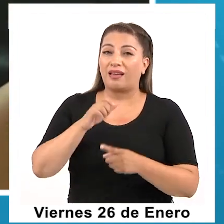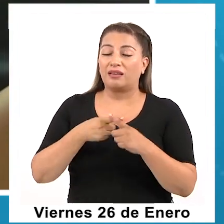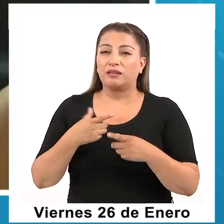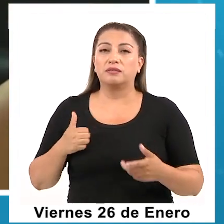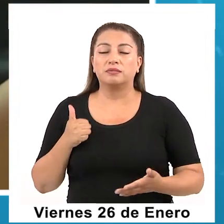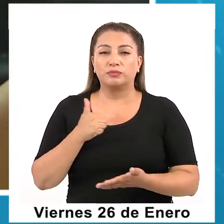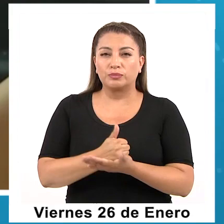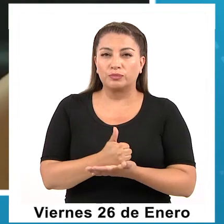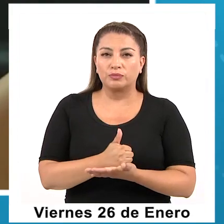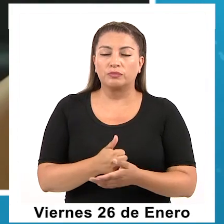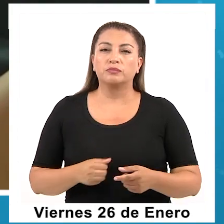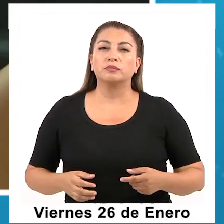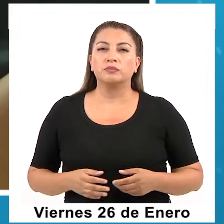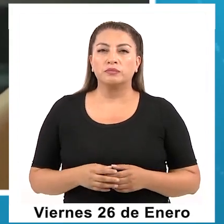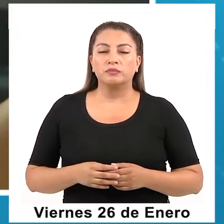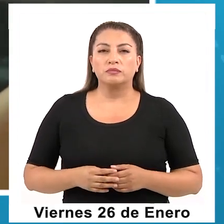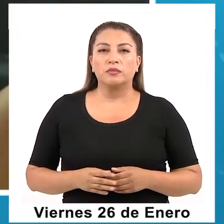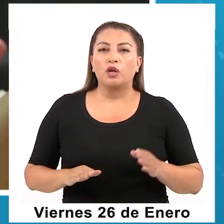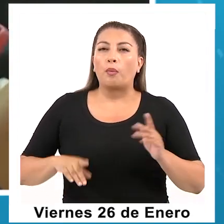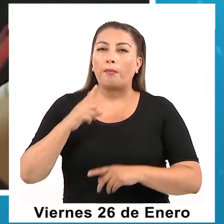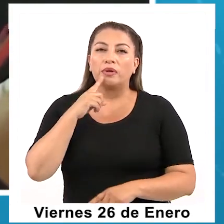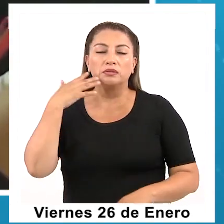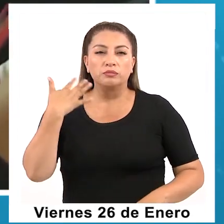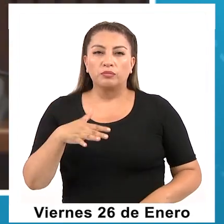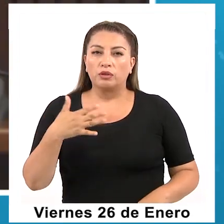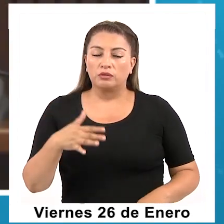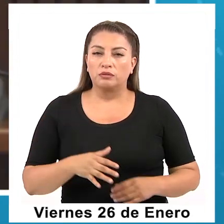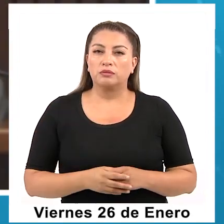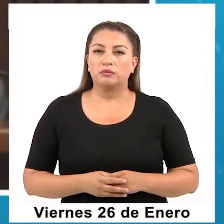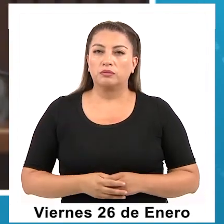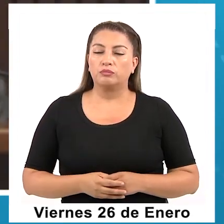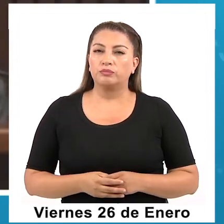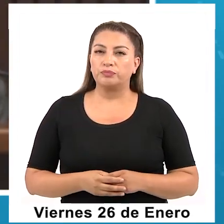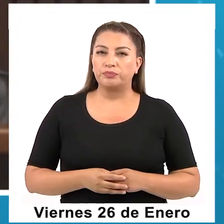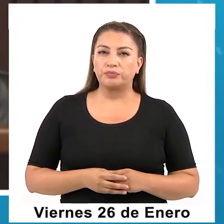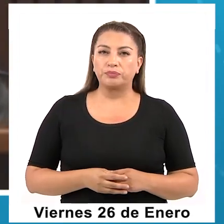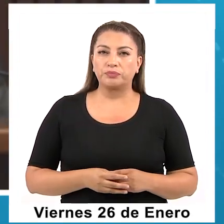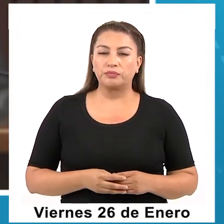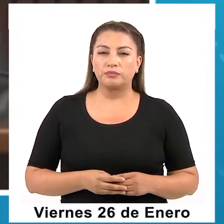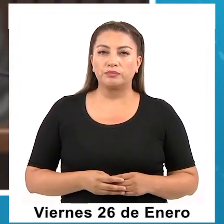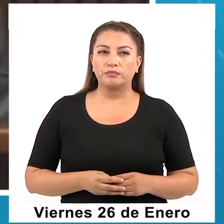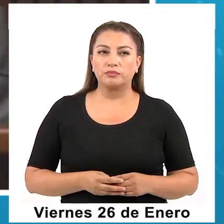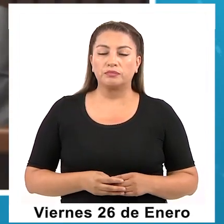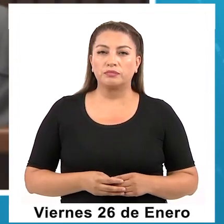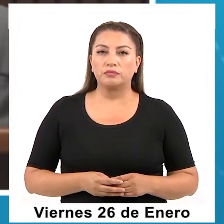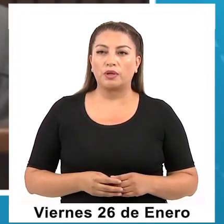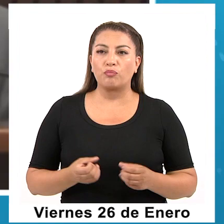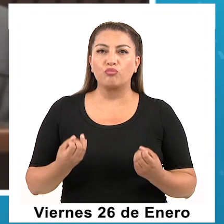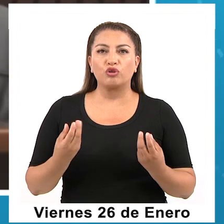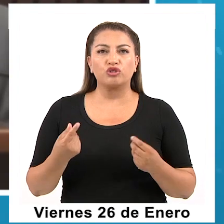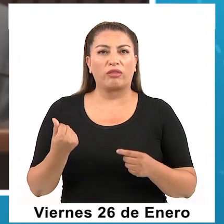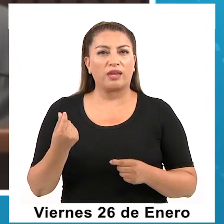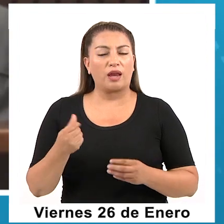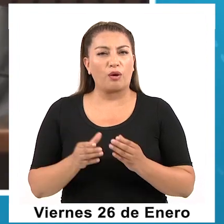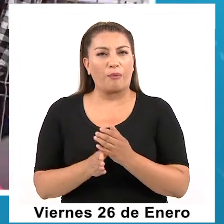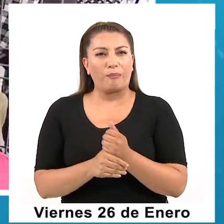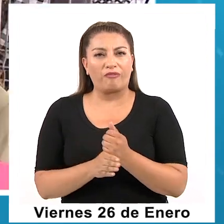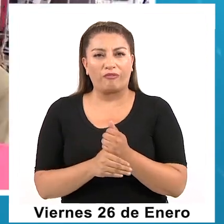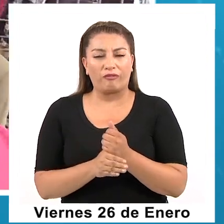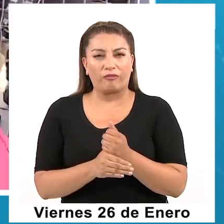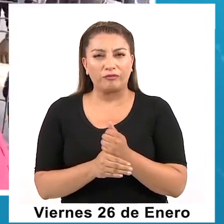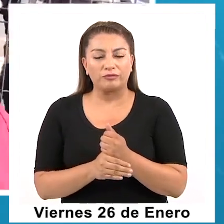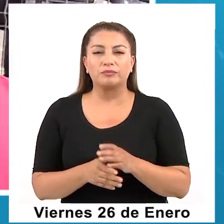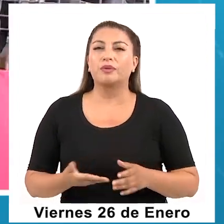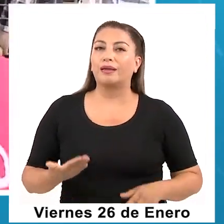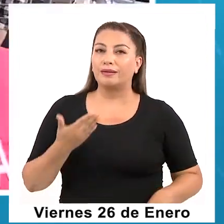pero digamos, los más relevantes por la cuantía, ¿cierto?, de lo defraudado, es